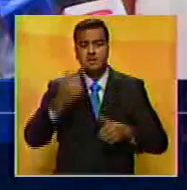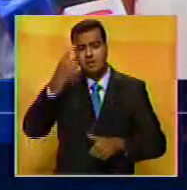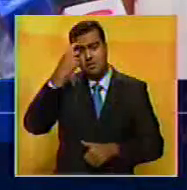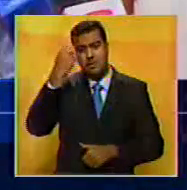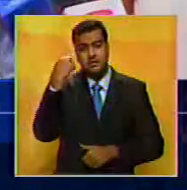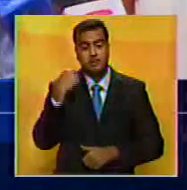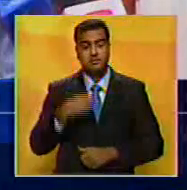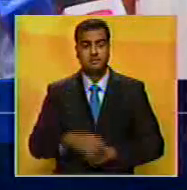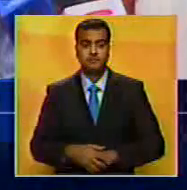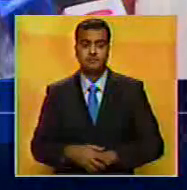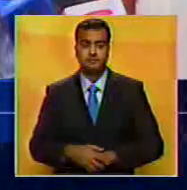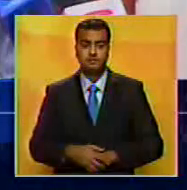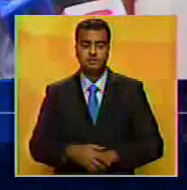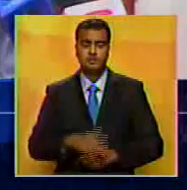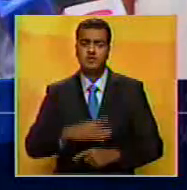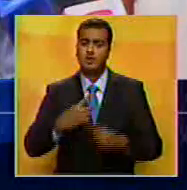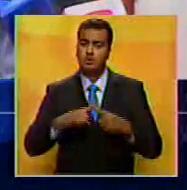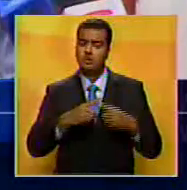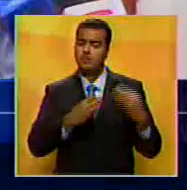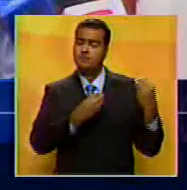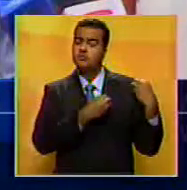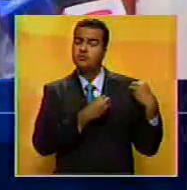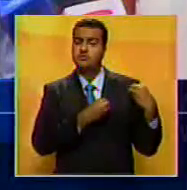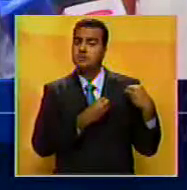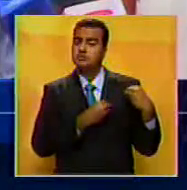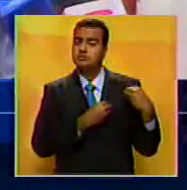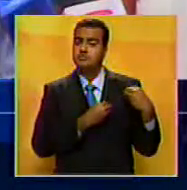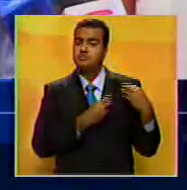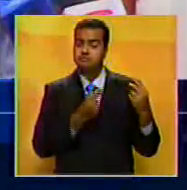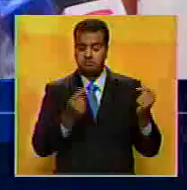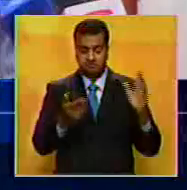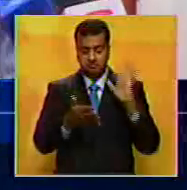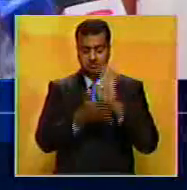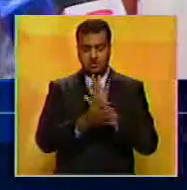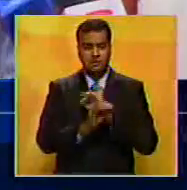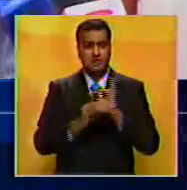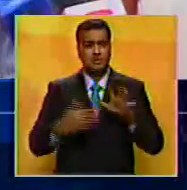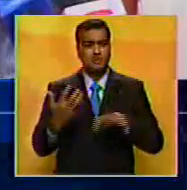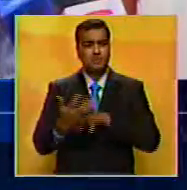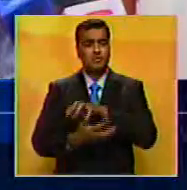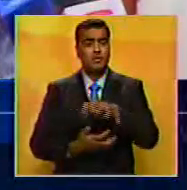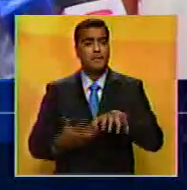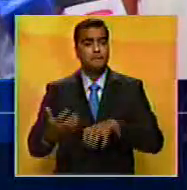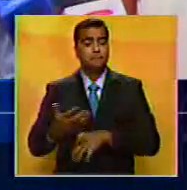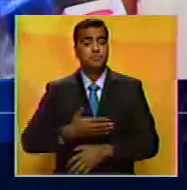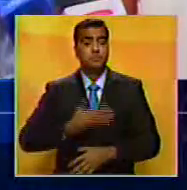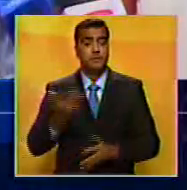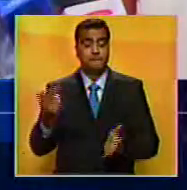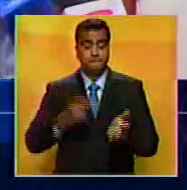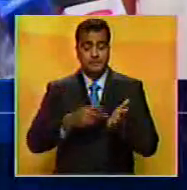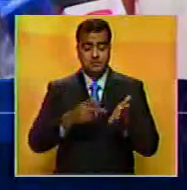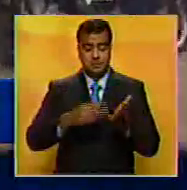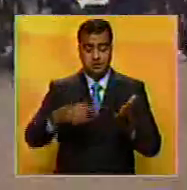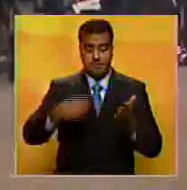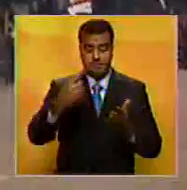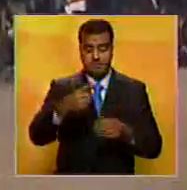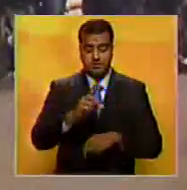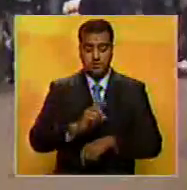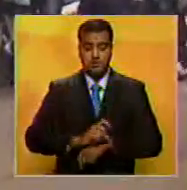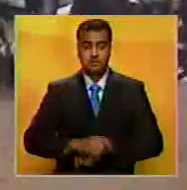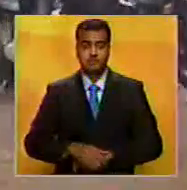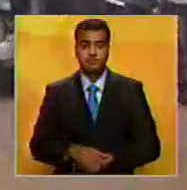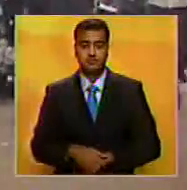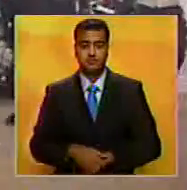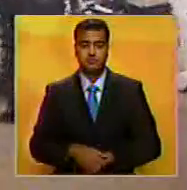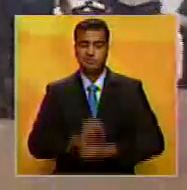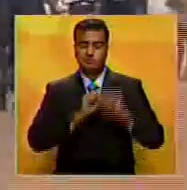ayer, establecer otras responsabilidades, desmantelar estos focos que pudiesen presentarse en las próximas horas.